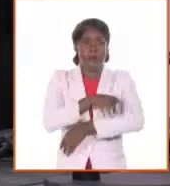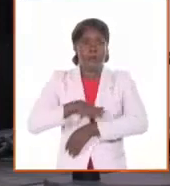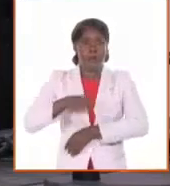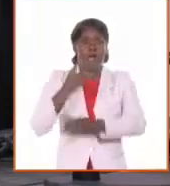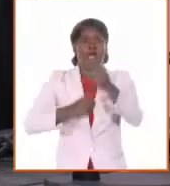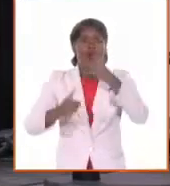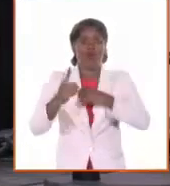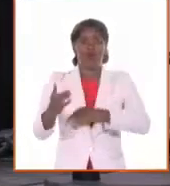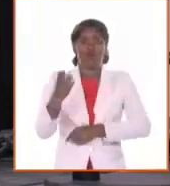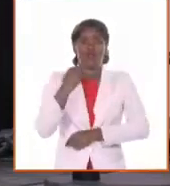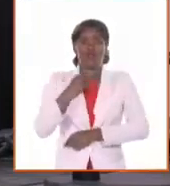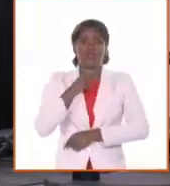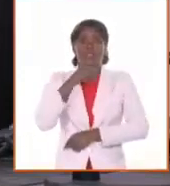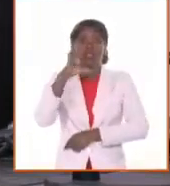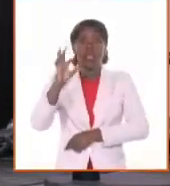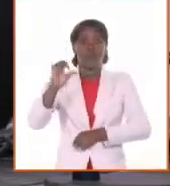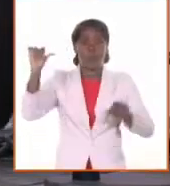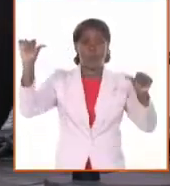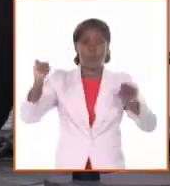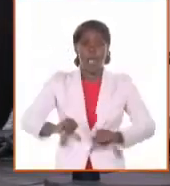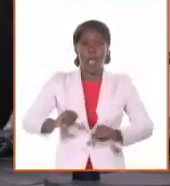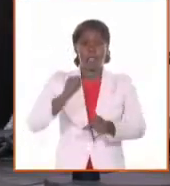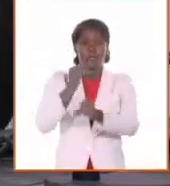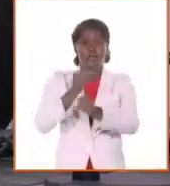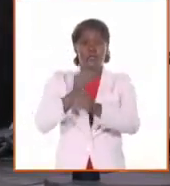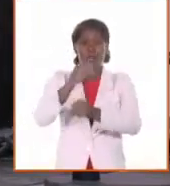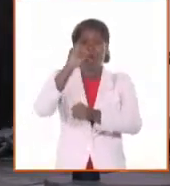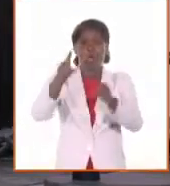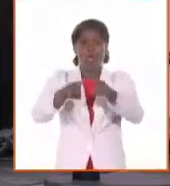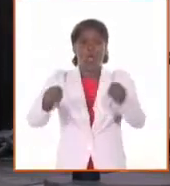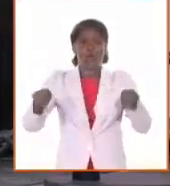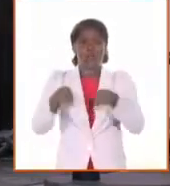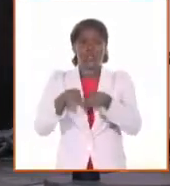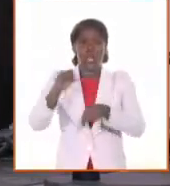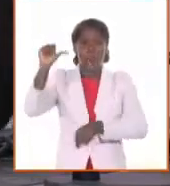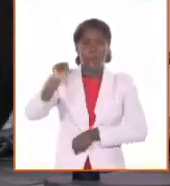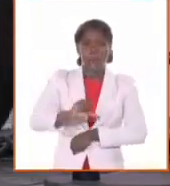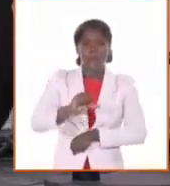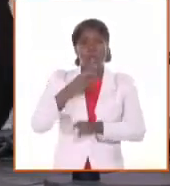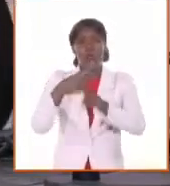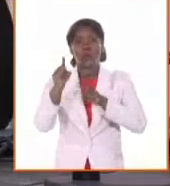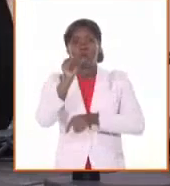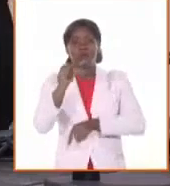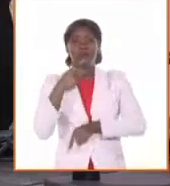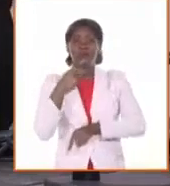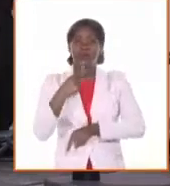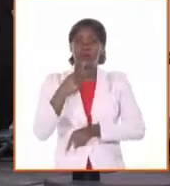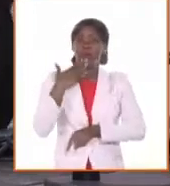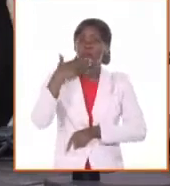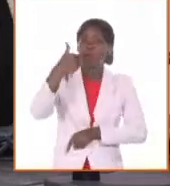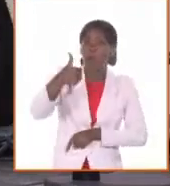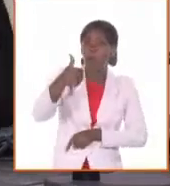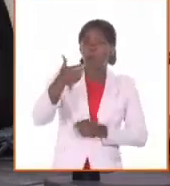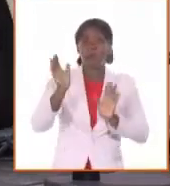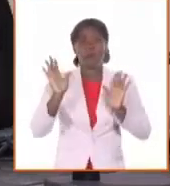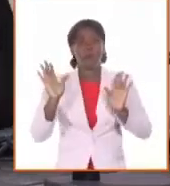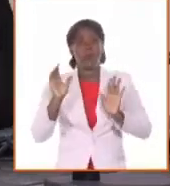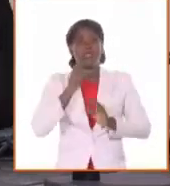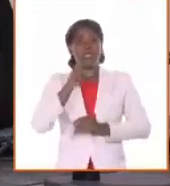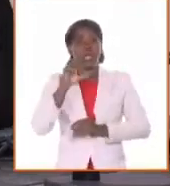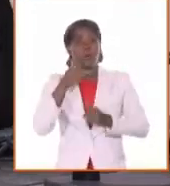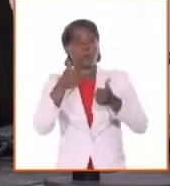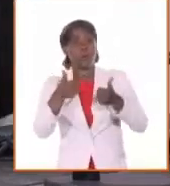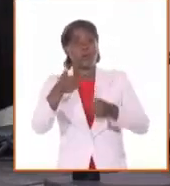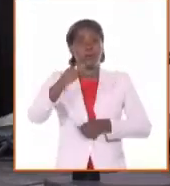en la del Cerro era la peor del mundo y hay otros que han escrito que recibieron buen trato en el cerro en playa nos pasó igual nos dieron es la peor del mundo otros dicen bueno recibimos